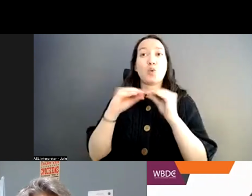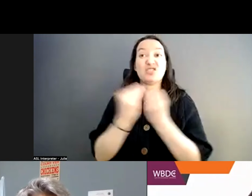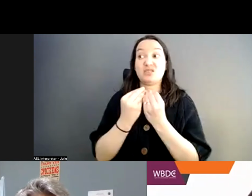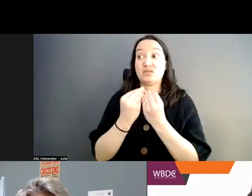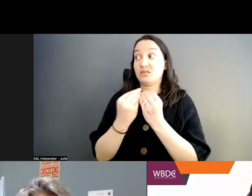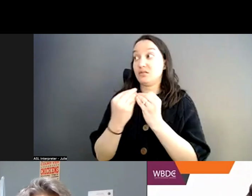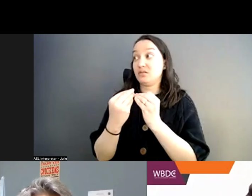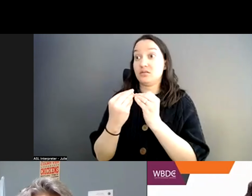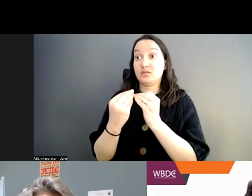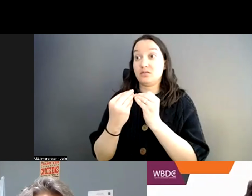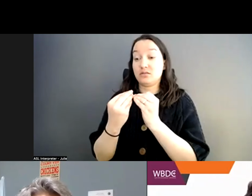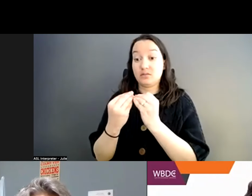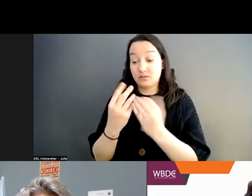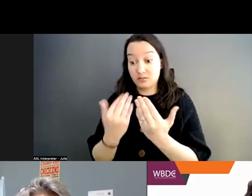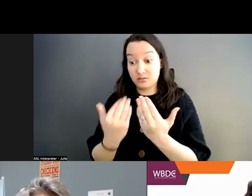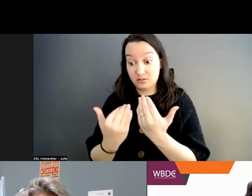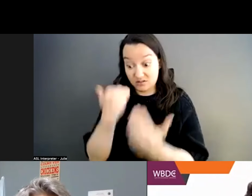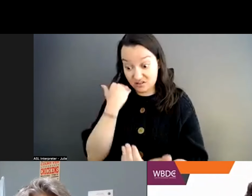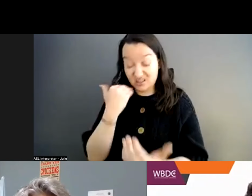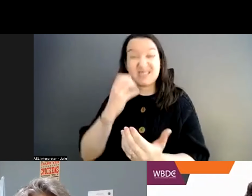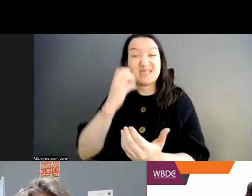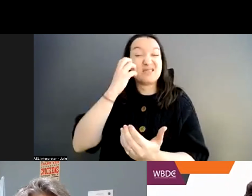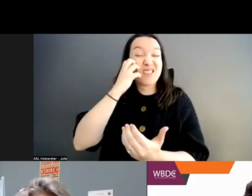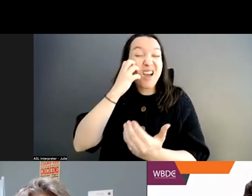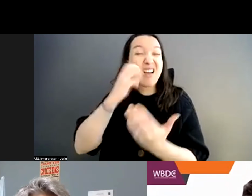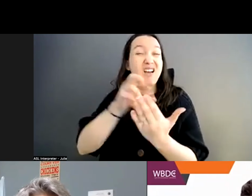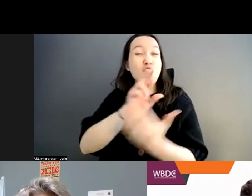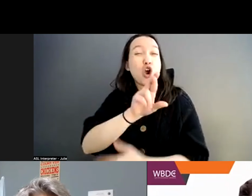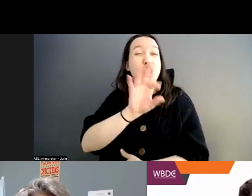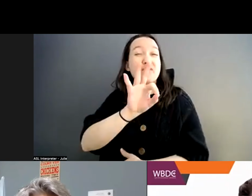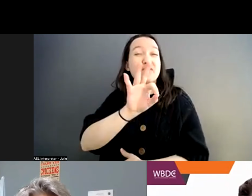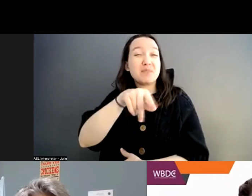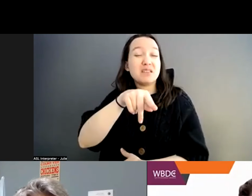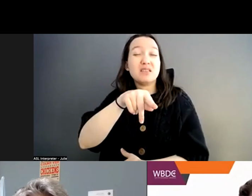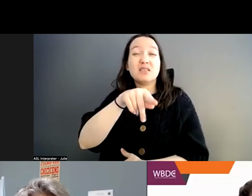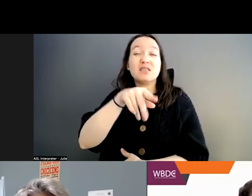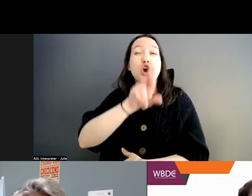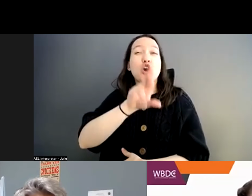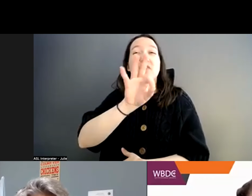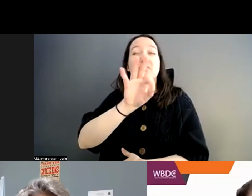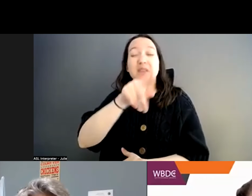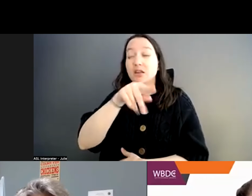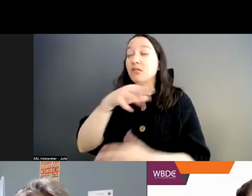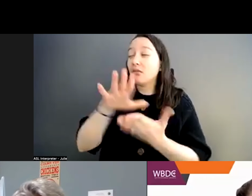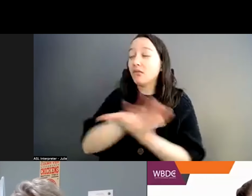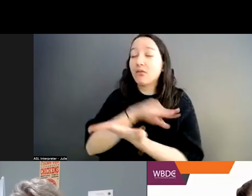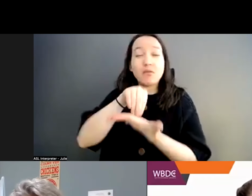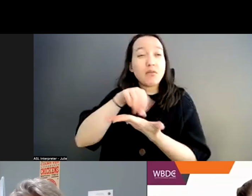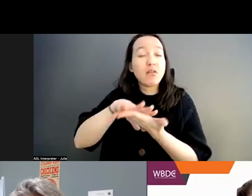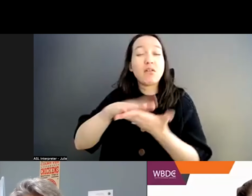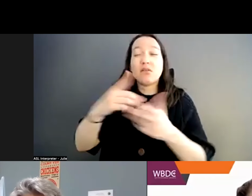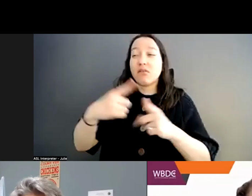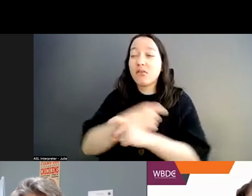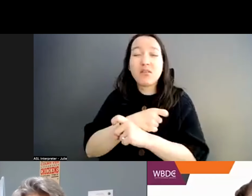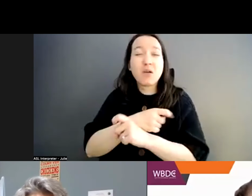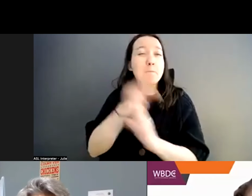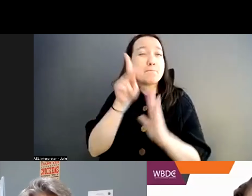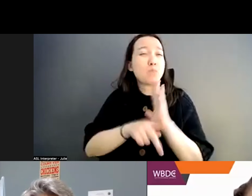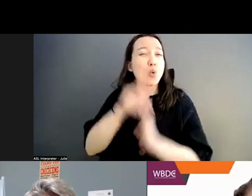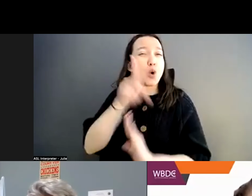que múltiples organizaciones se encuentren, se digieran de forma compleja, de una manera densa